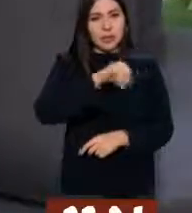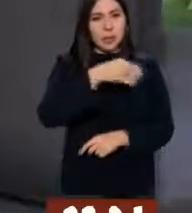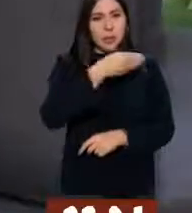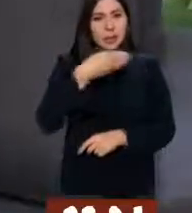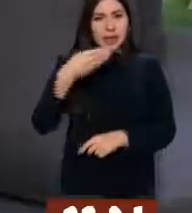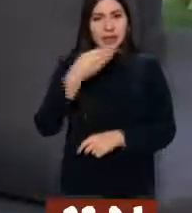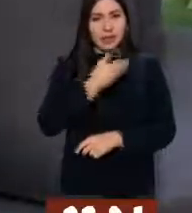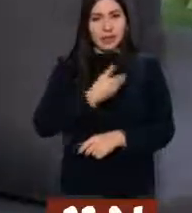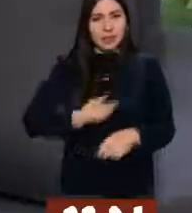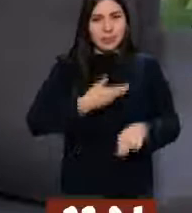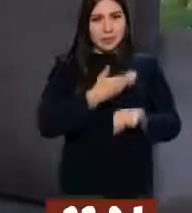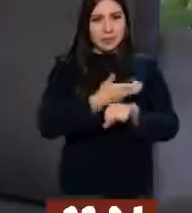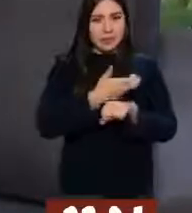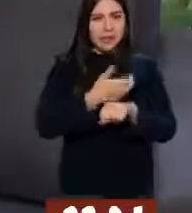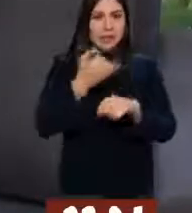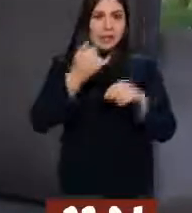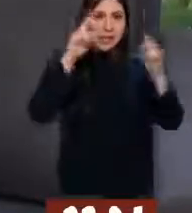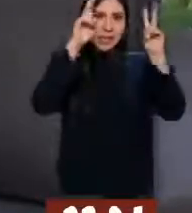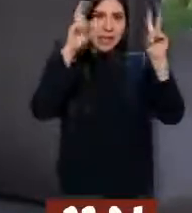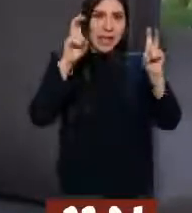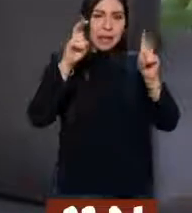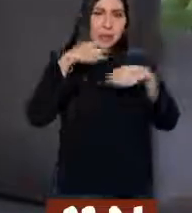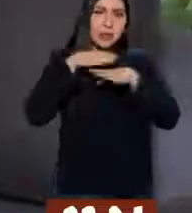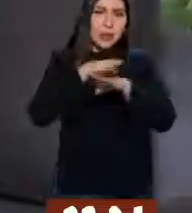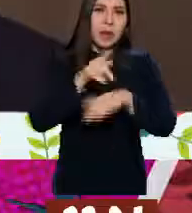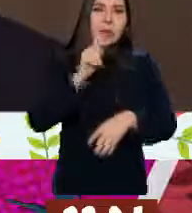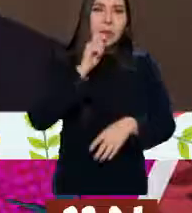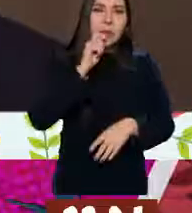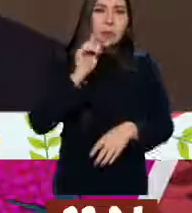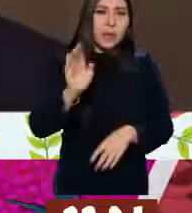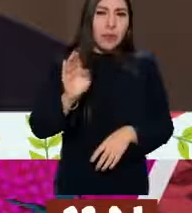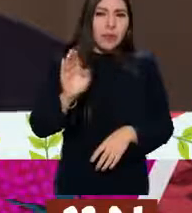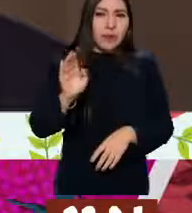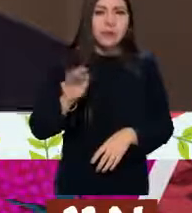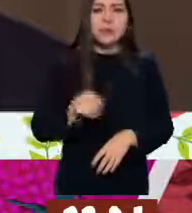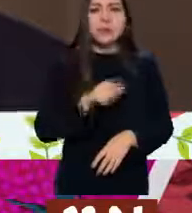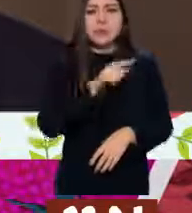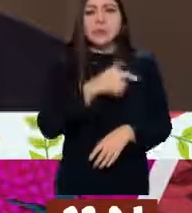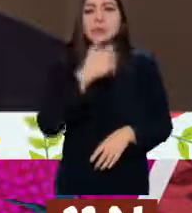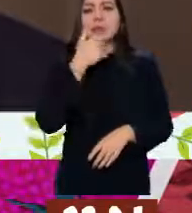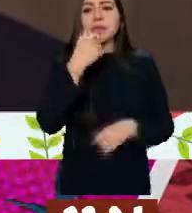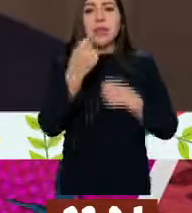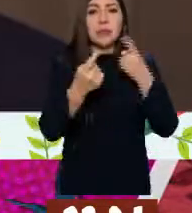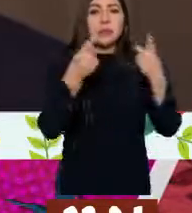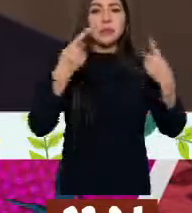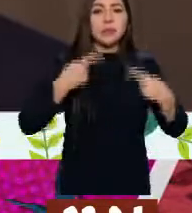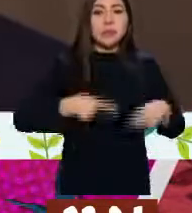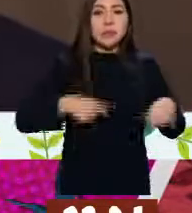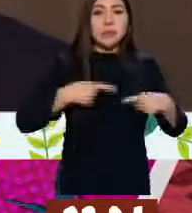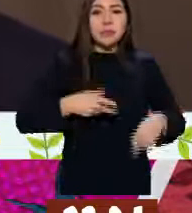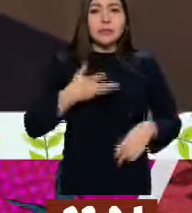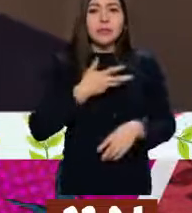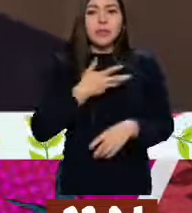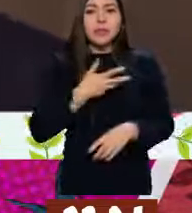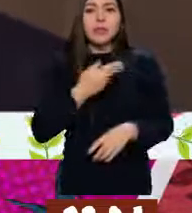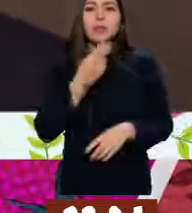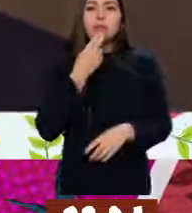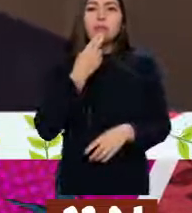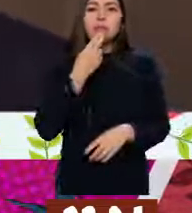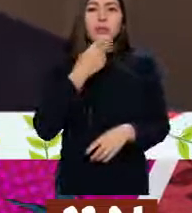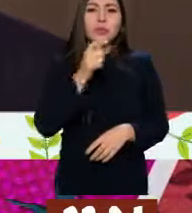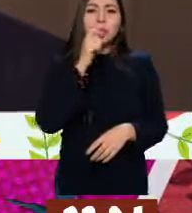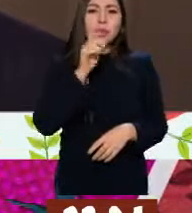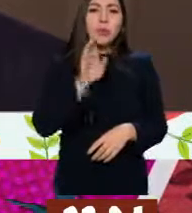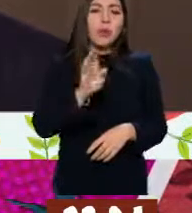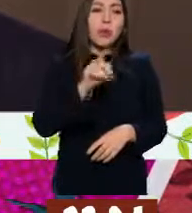intento digamos, exculpar, de perdonar, de indultar a personas. A los pequeños por usuarios. los pequeños usuarios me